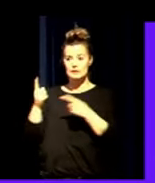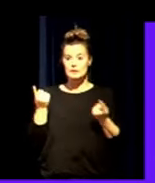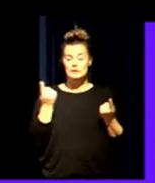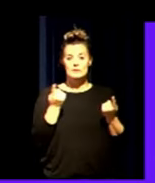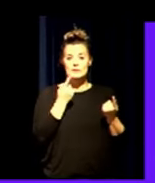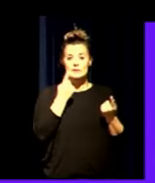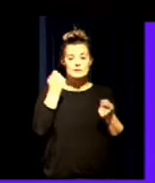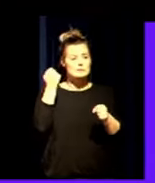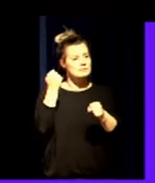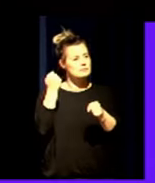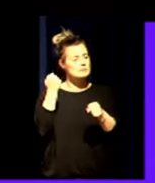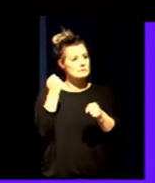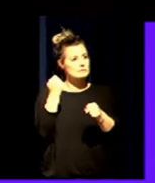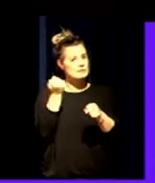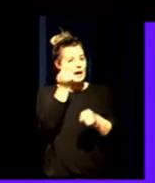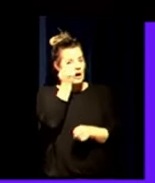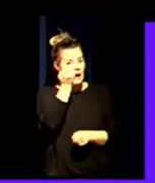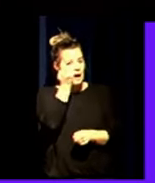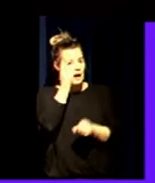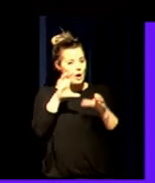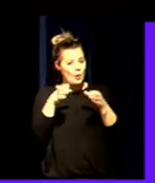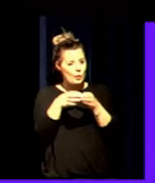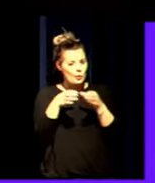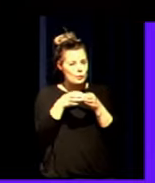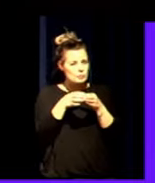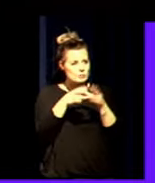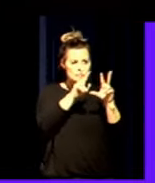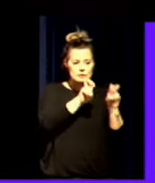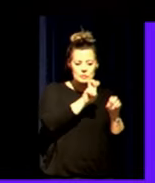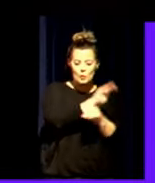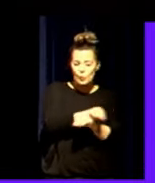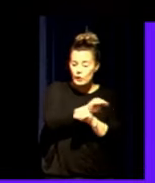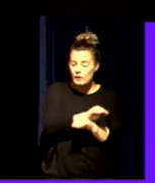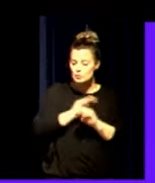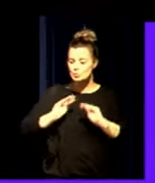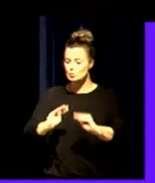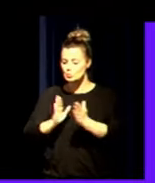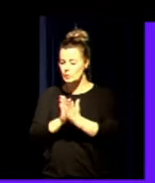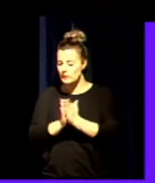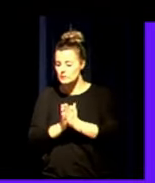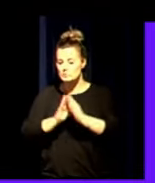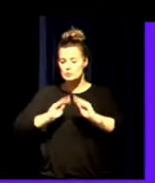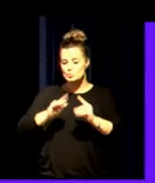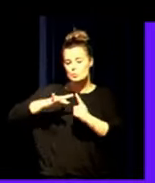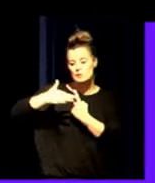La tarea, el trabajo que hace el alumnado sobre cuidados de sus propios compañeros, del propio